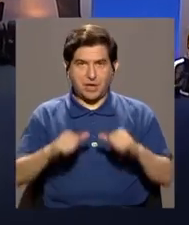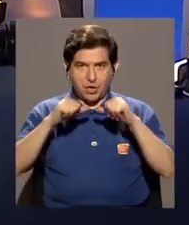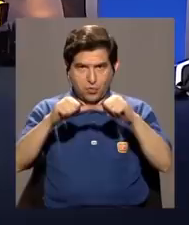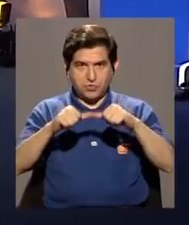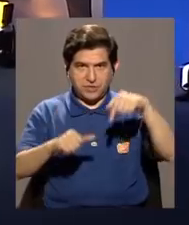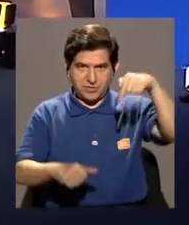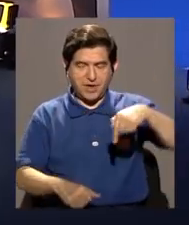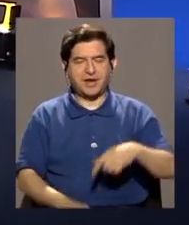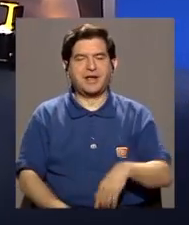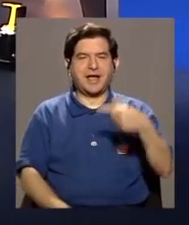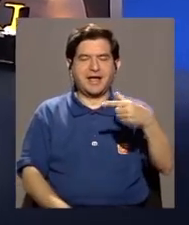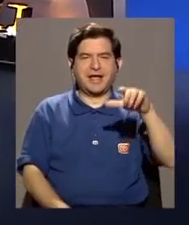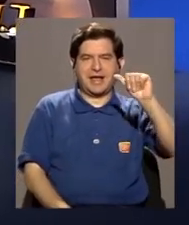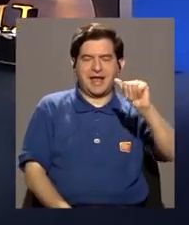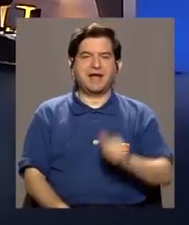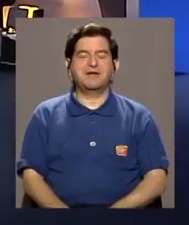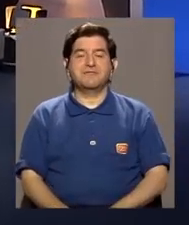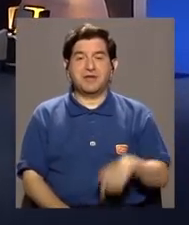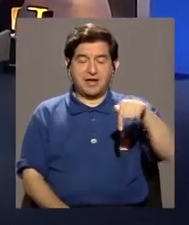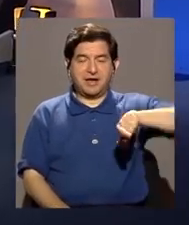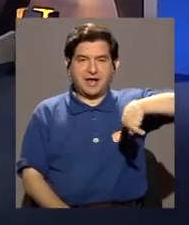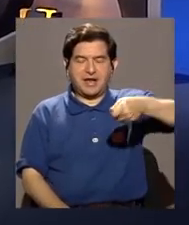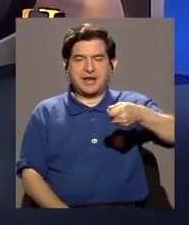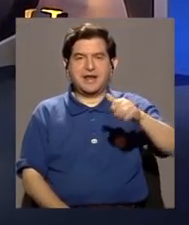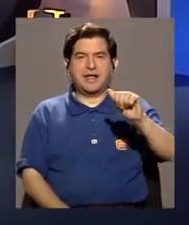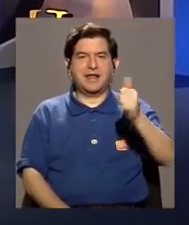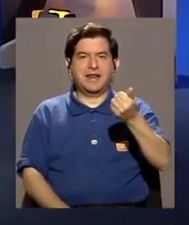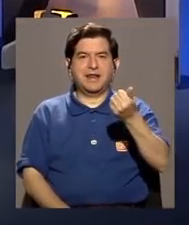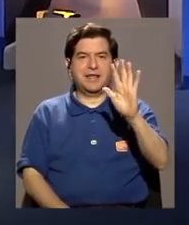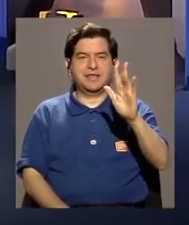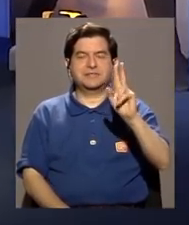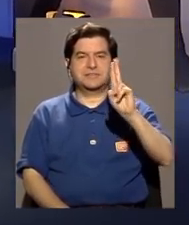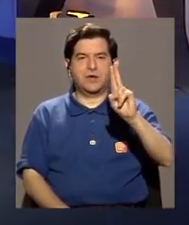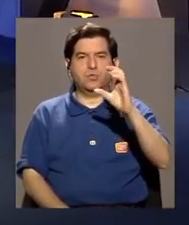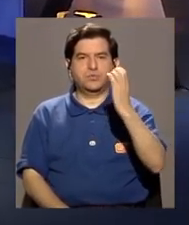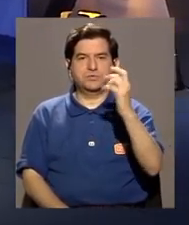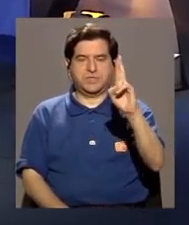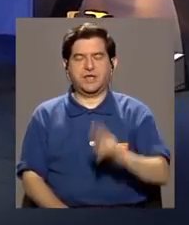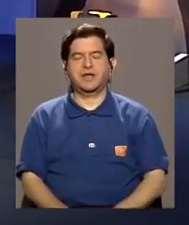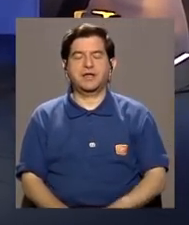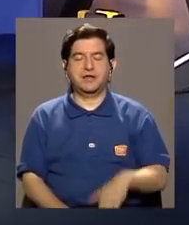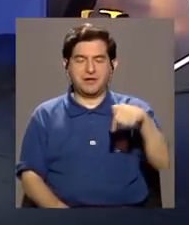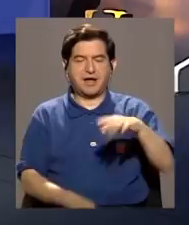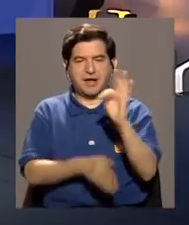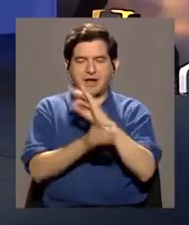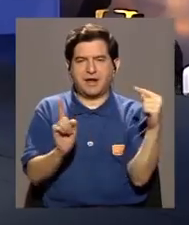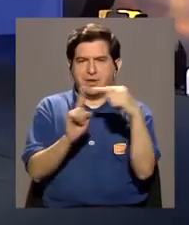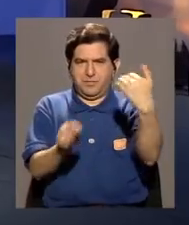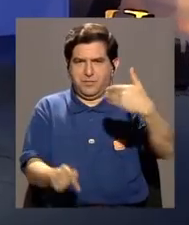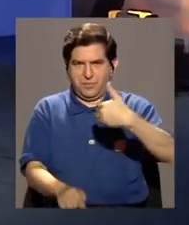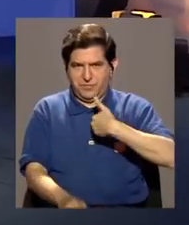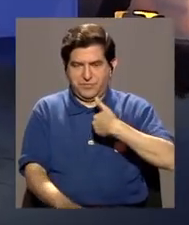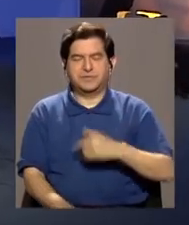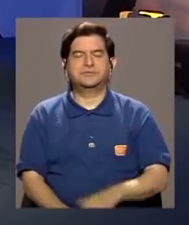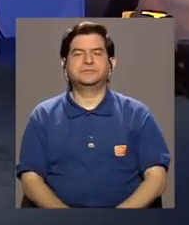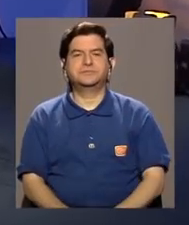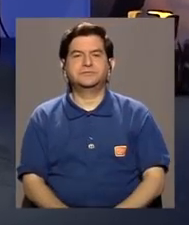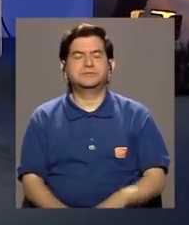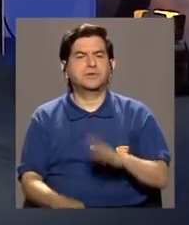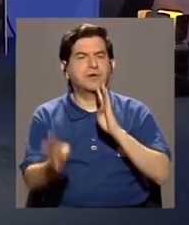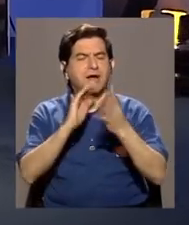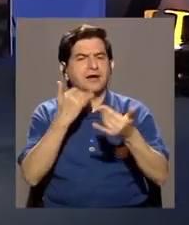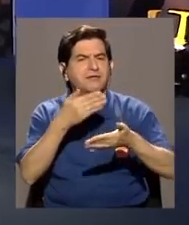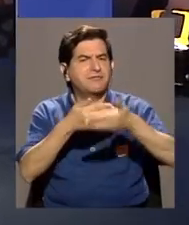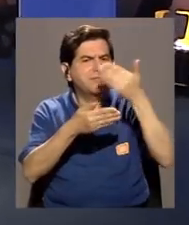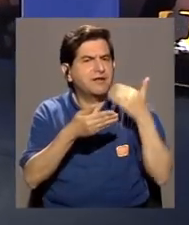regresamos estamos con gabe arguedas en los estudios del canal 15 universidad de costa rica y haciendo televisión con sentido ahora